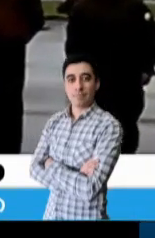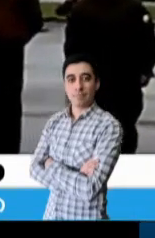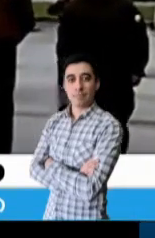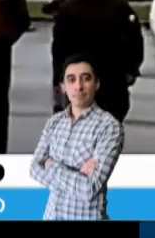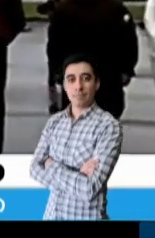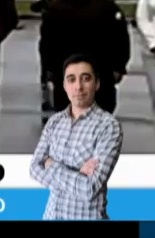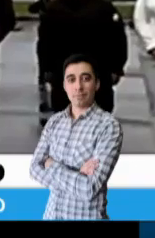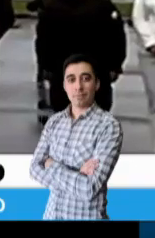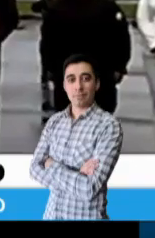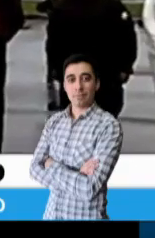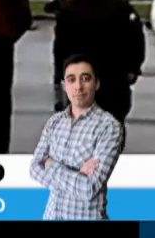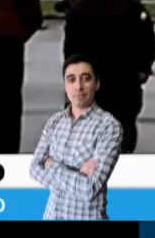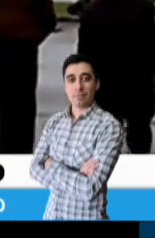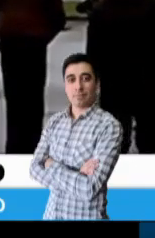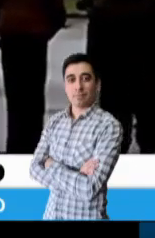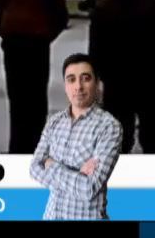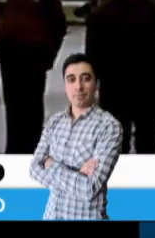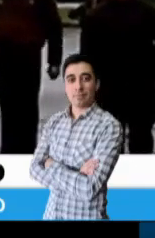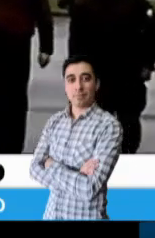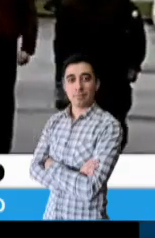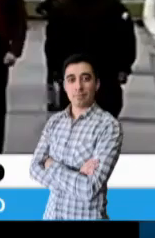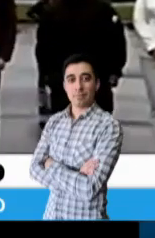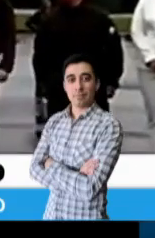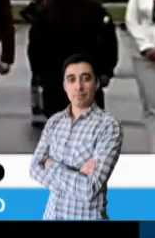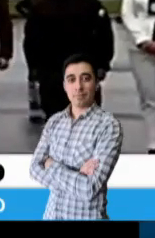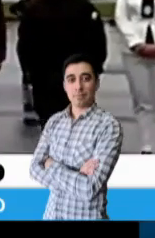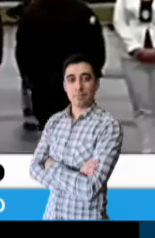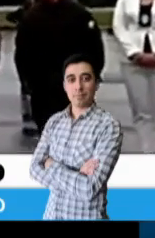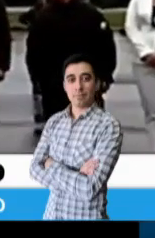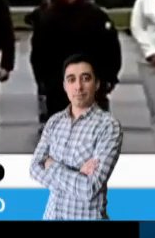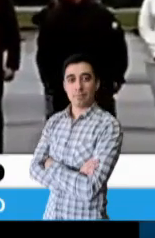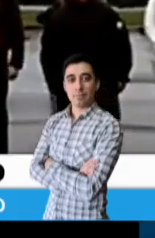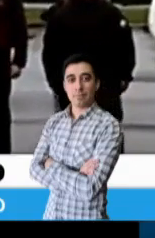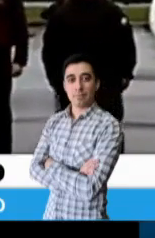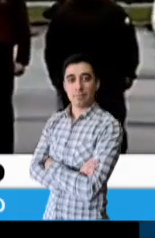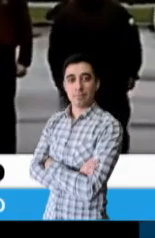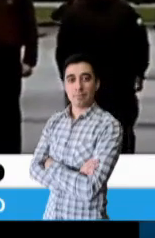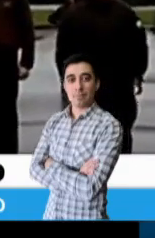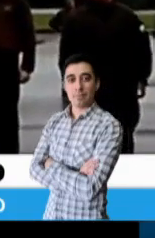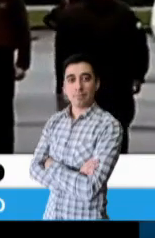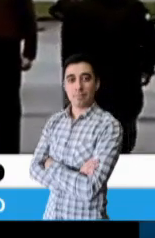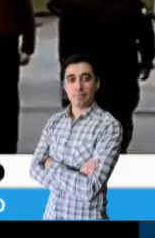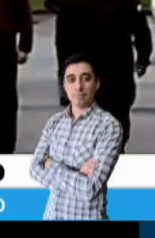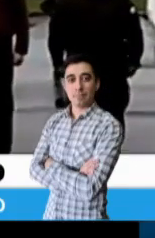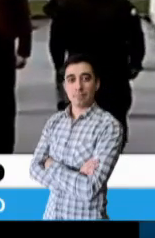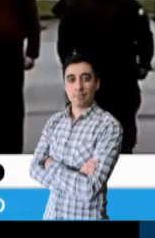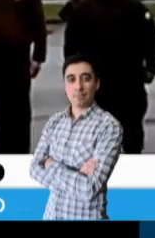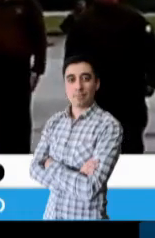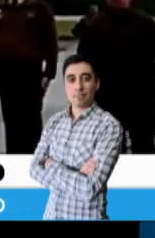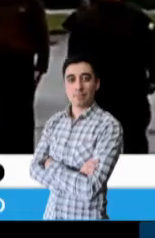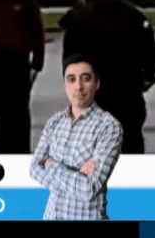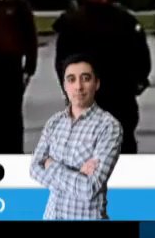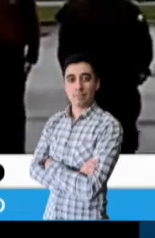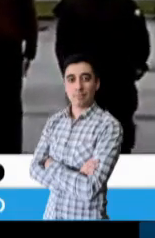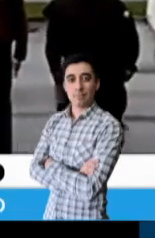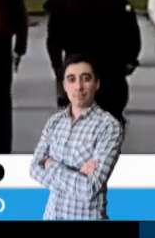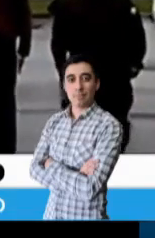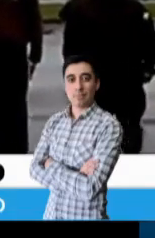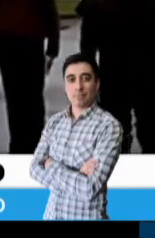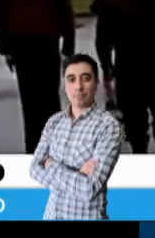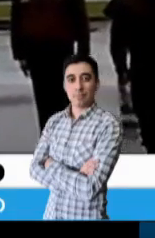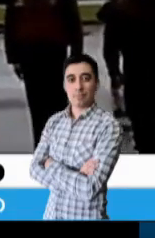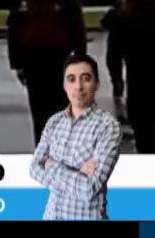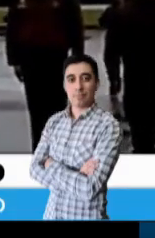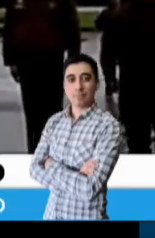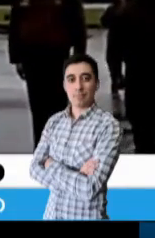durante estas primeras horas de este día jueves. En ese contexto, el gobernador de la Araucanía, Lucero Rivas, dijo que es el mejor momento para